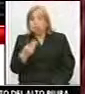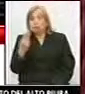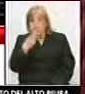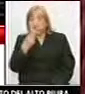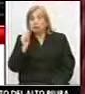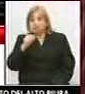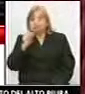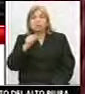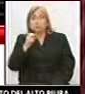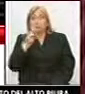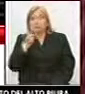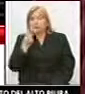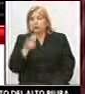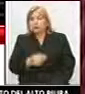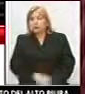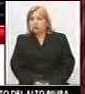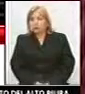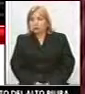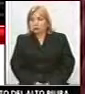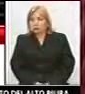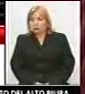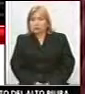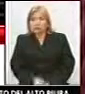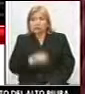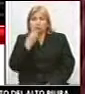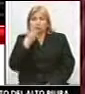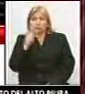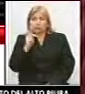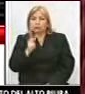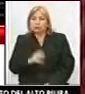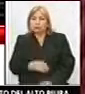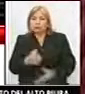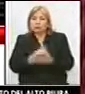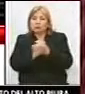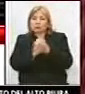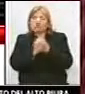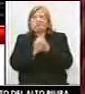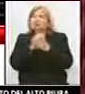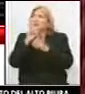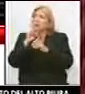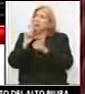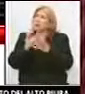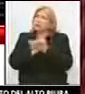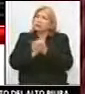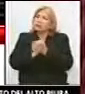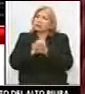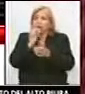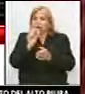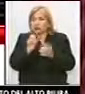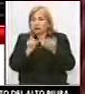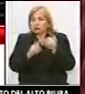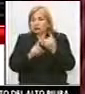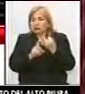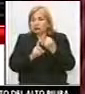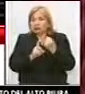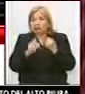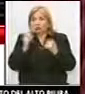periodos. ¿Qué grado de presidente? Ok. ¿Qué grado de amistad tiene usted o ha tenido con las siguientes personas? Mm-hmm. Con el